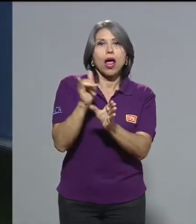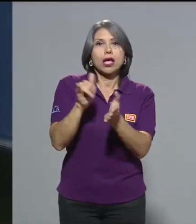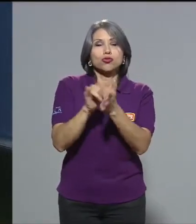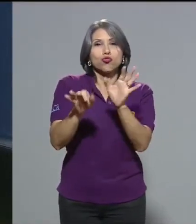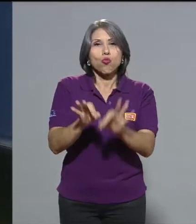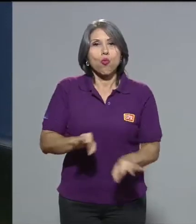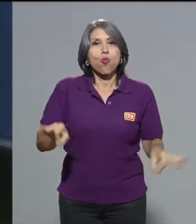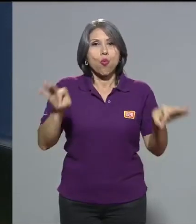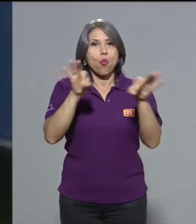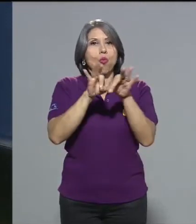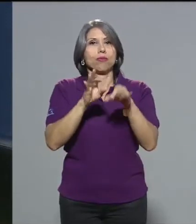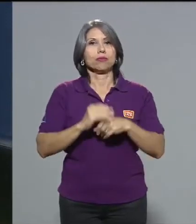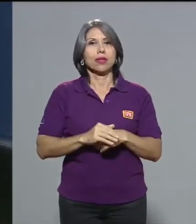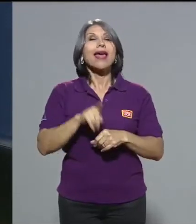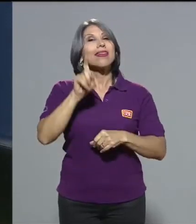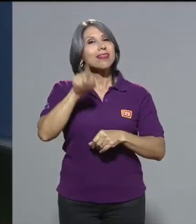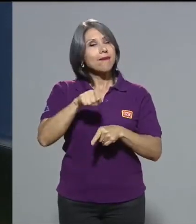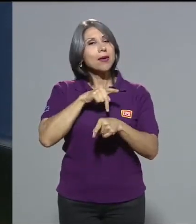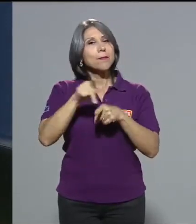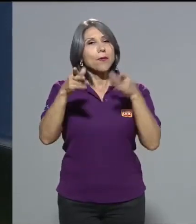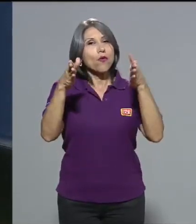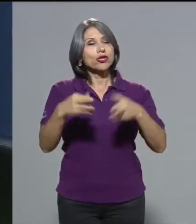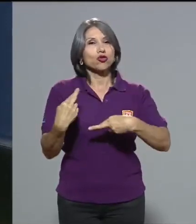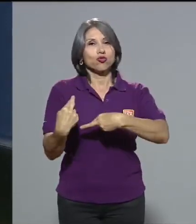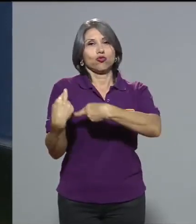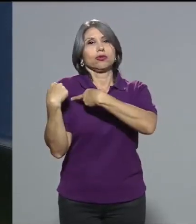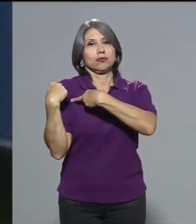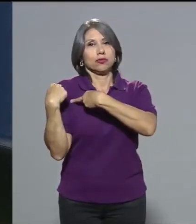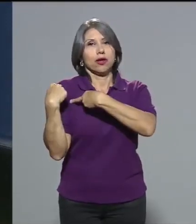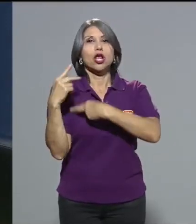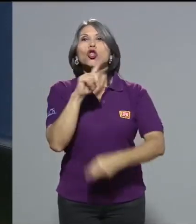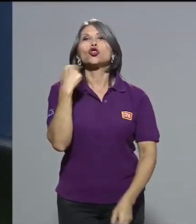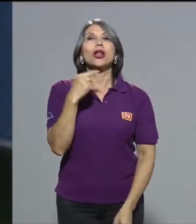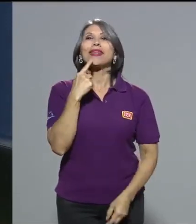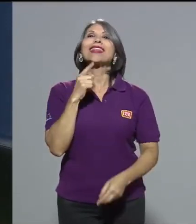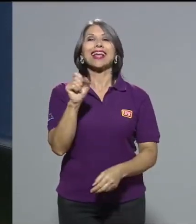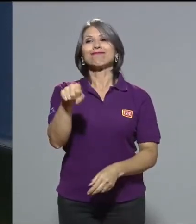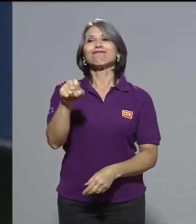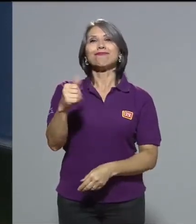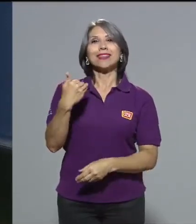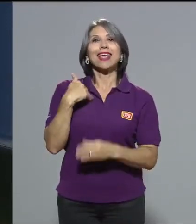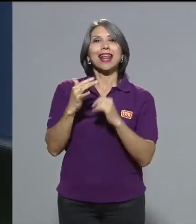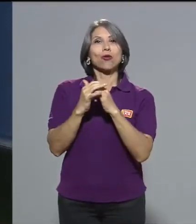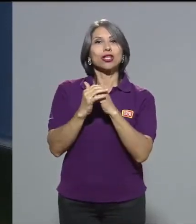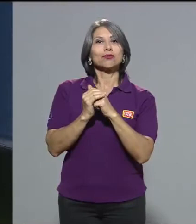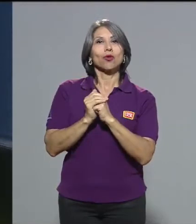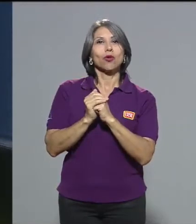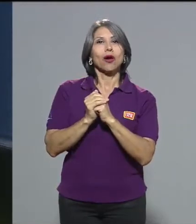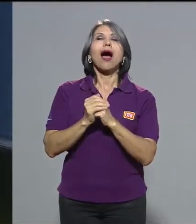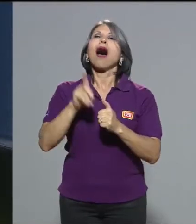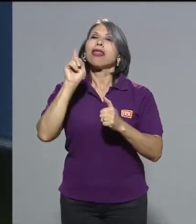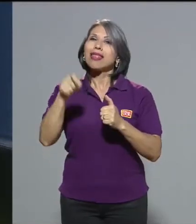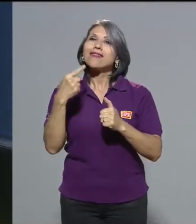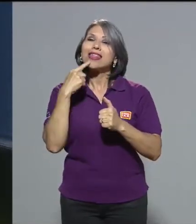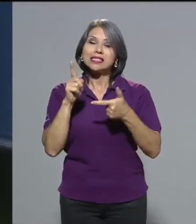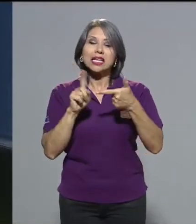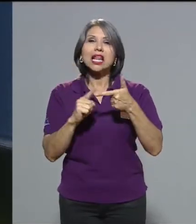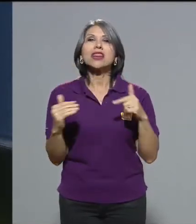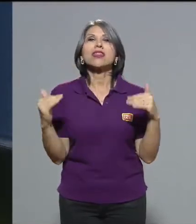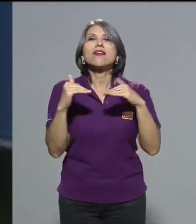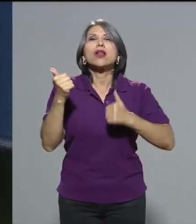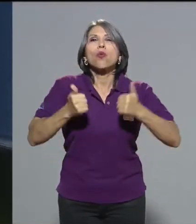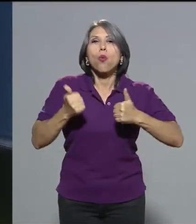Entonces, profesionales responsables que no solo digan, tiene autismo, sino primero, autismo, ¿qué nivel? Porque yo he